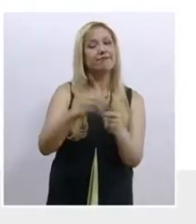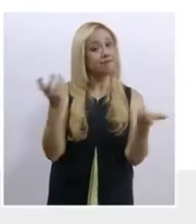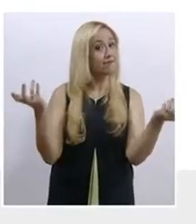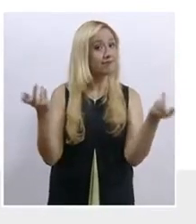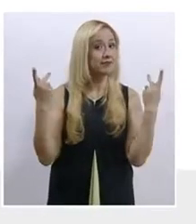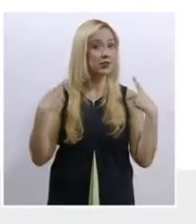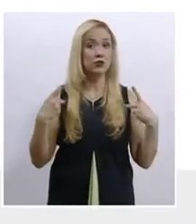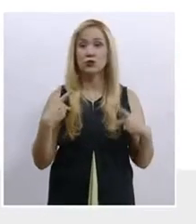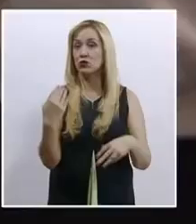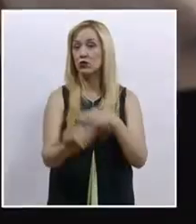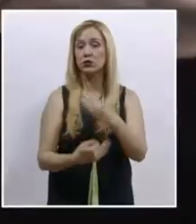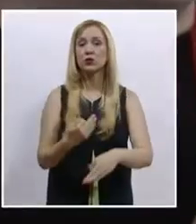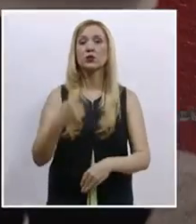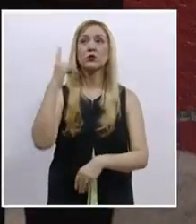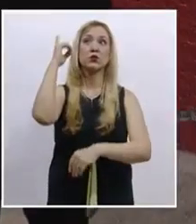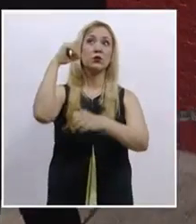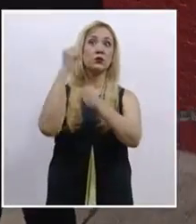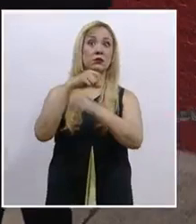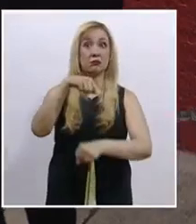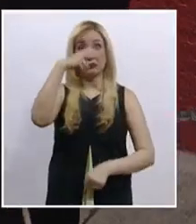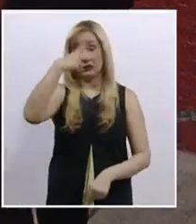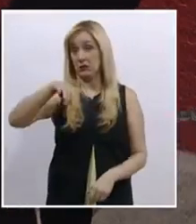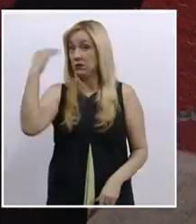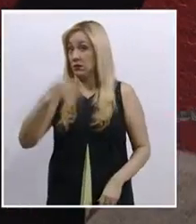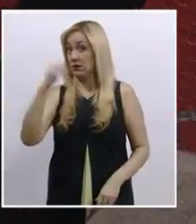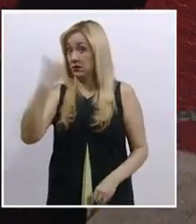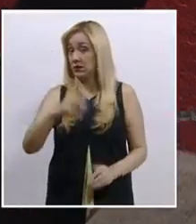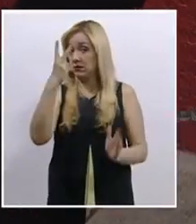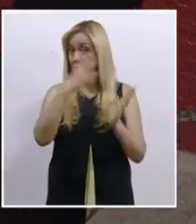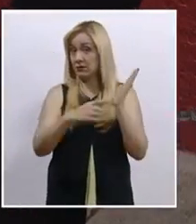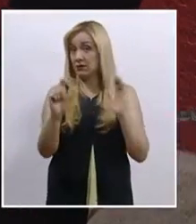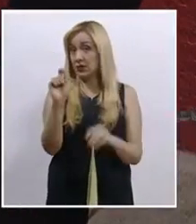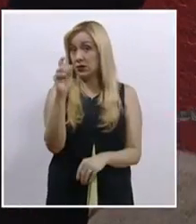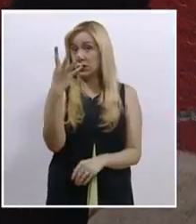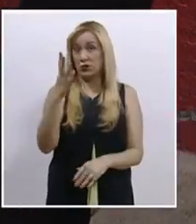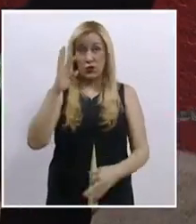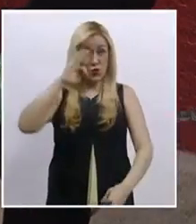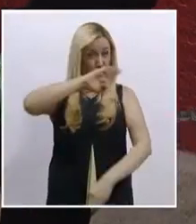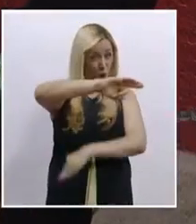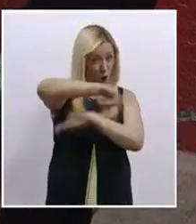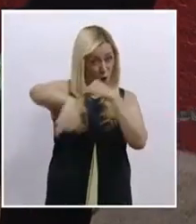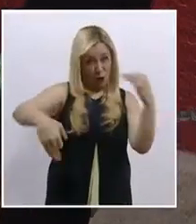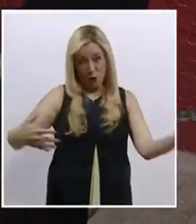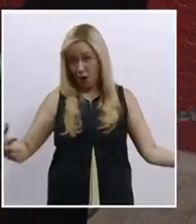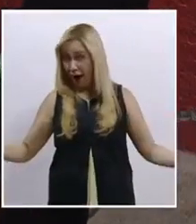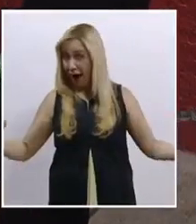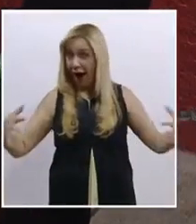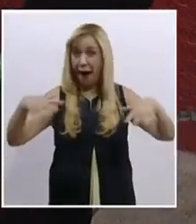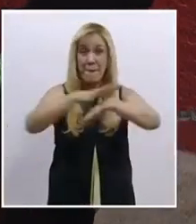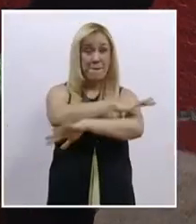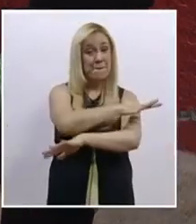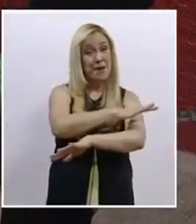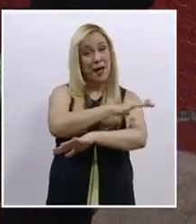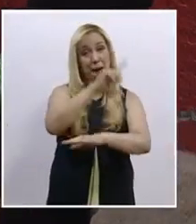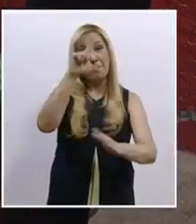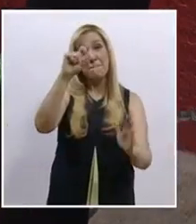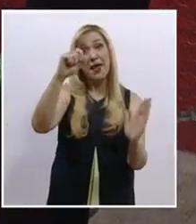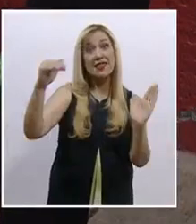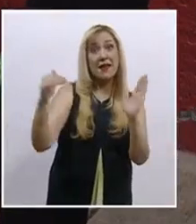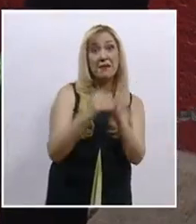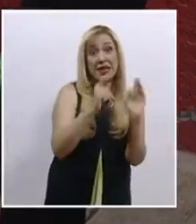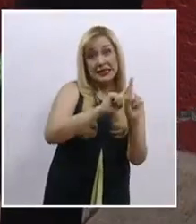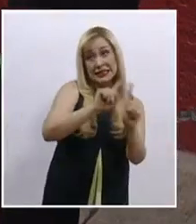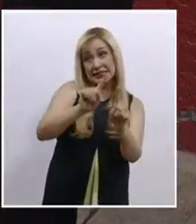próximo año en México se registrarán las elecciones más grandes de toda la historia, con la renovación de más de 20,000 cargos de elección